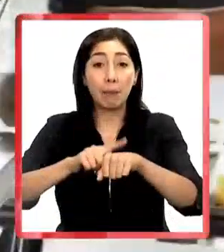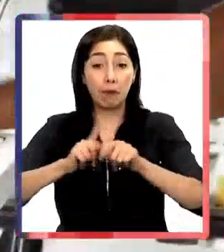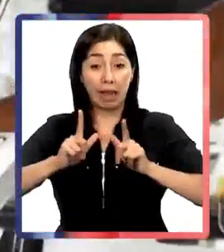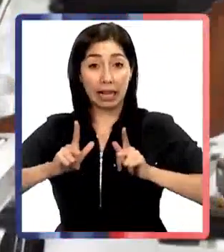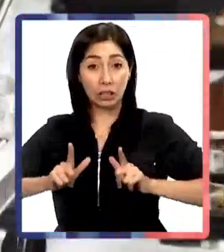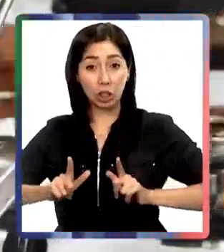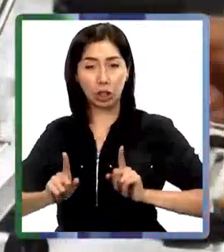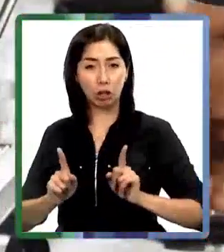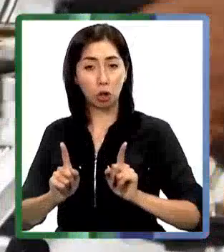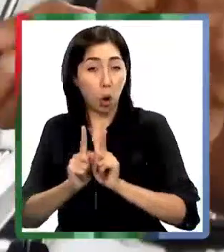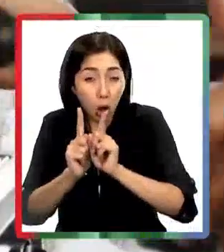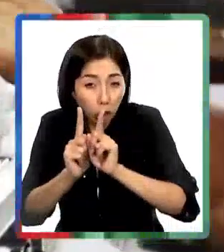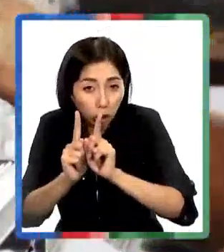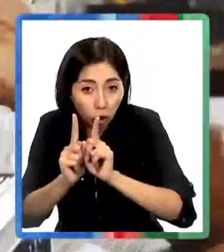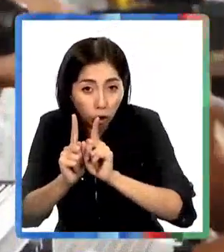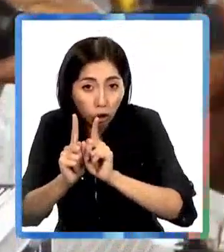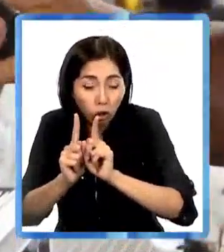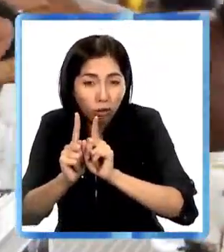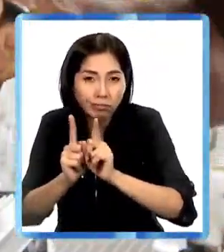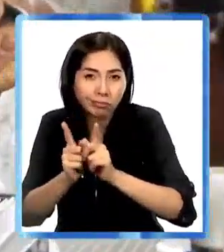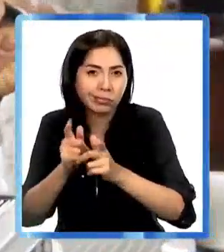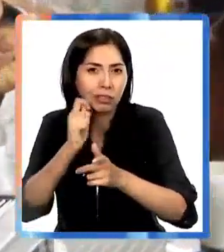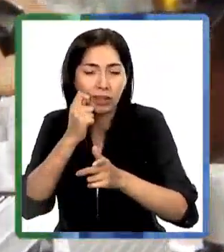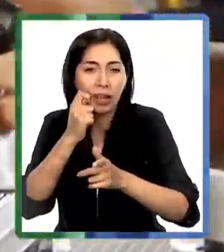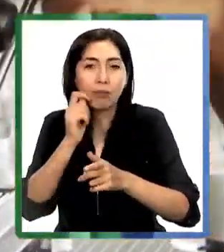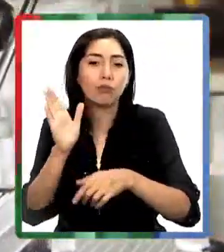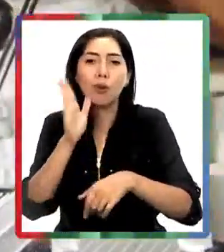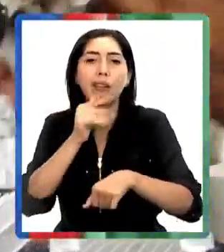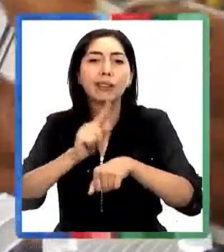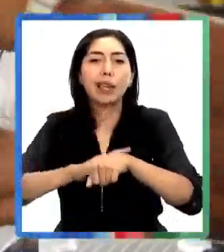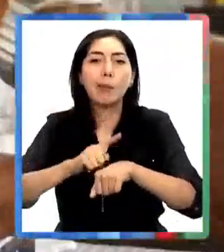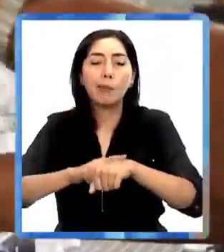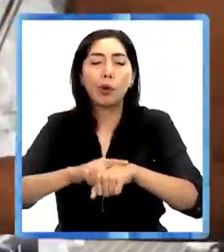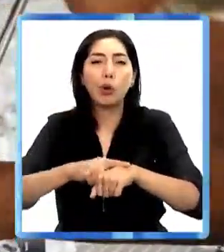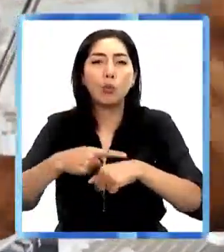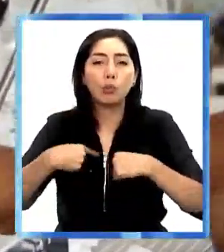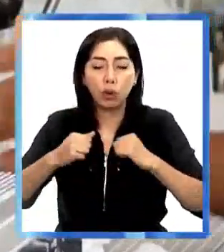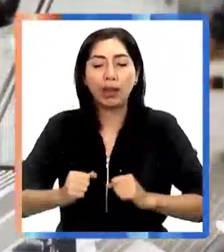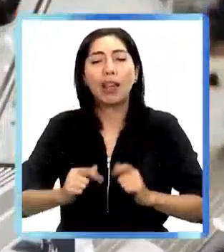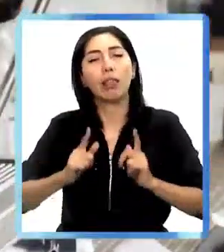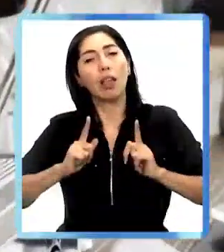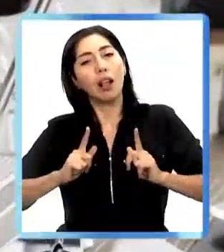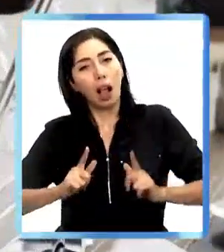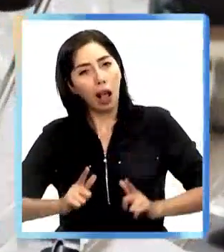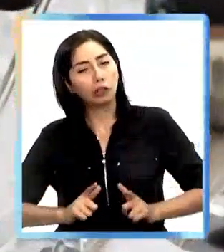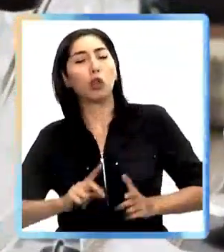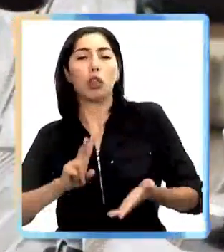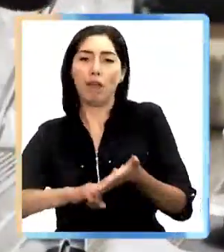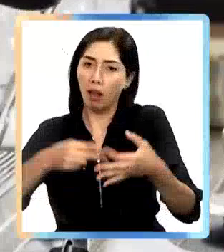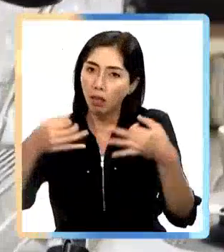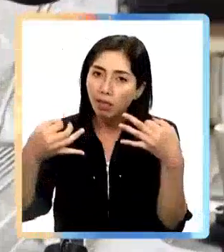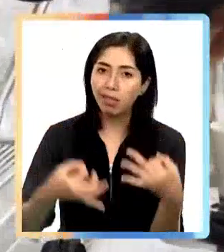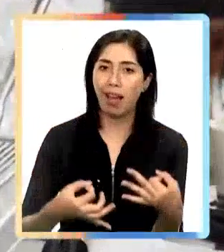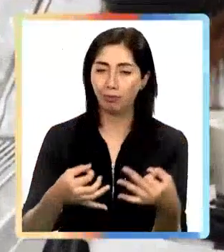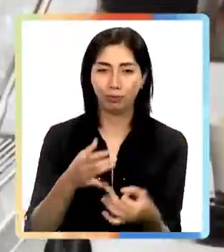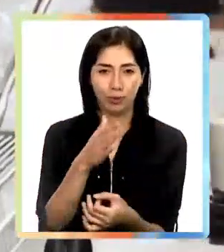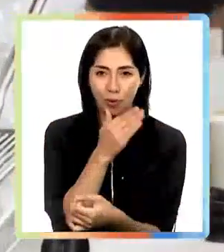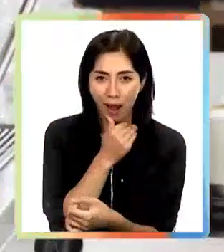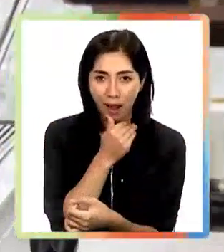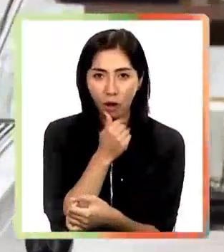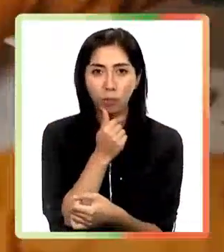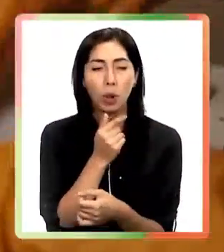fue muy corto, no nos va a dar la posibilidad y el tiempo de generar un descanso adecuado y